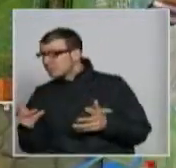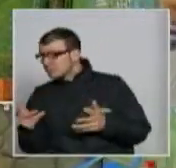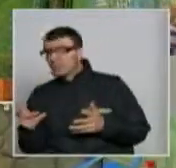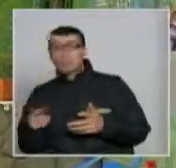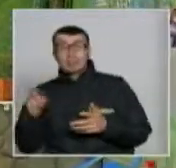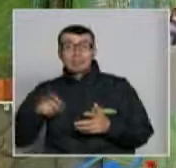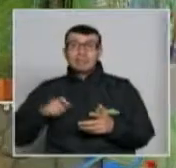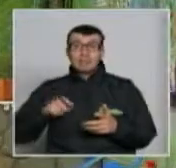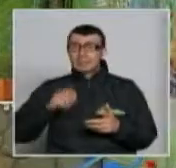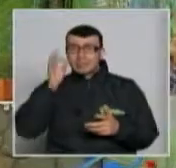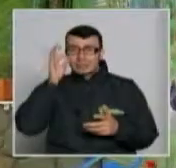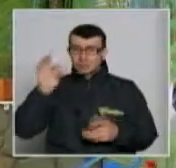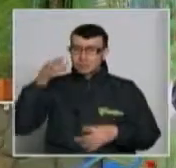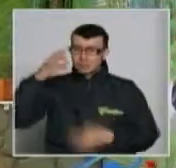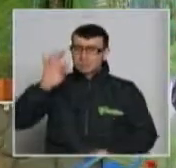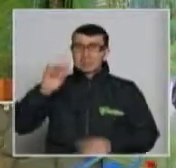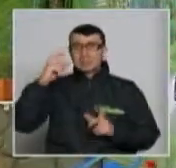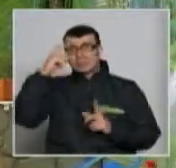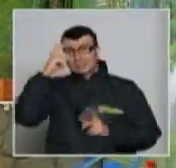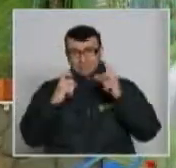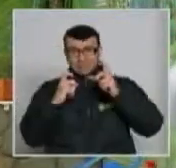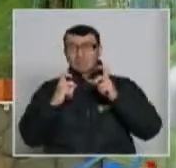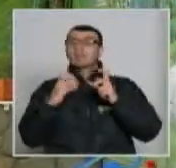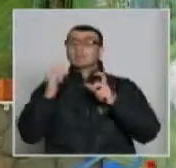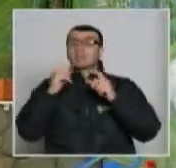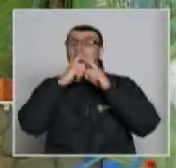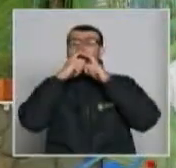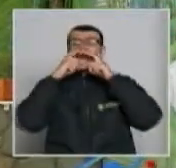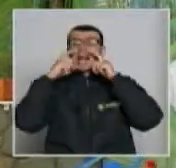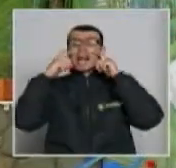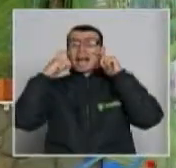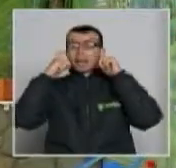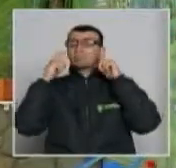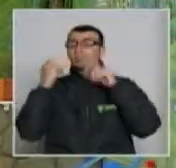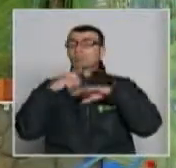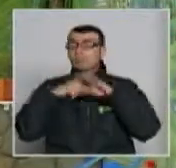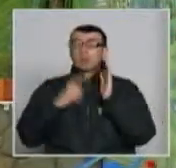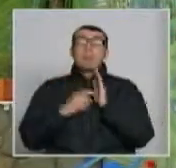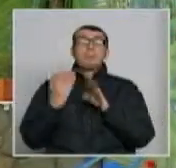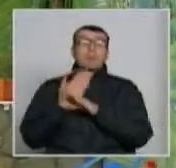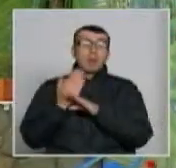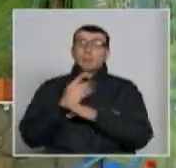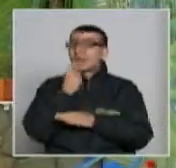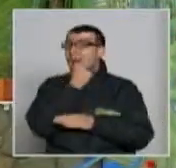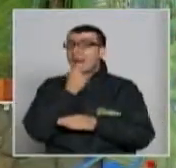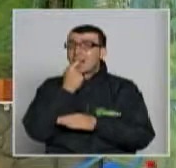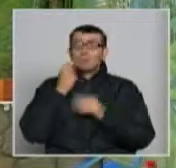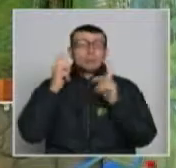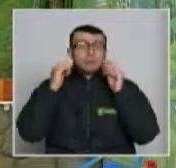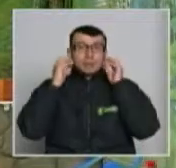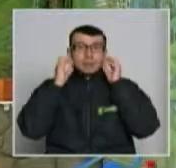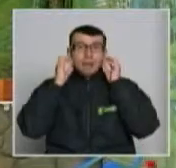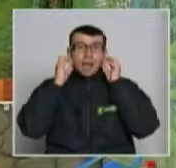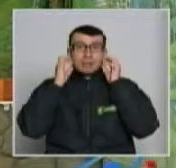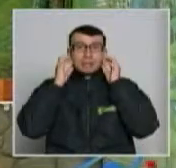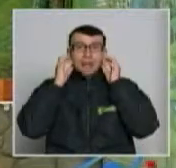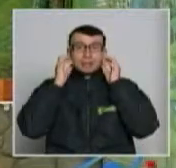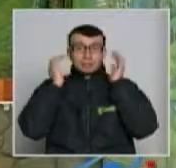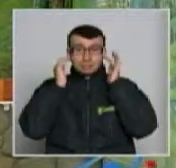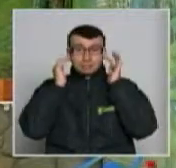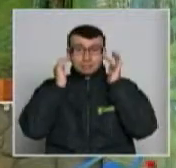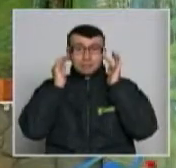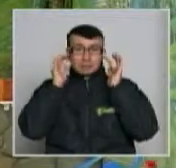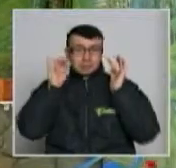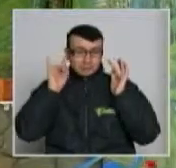radiografía panorámica, le hacemos esa radiografía. Porque tantos problemas de la boca como de esta articulación temporomandibular,